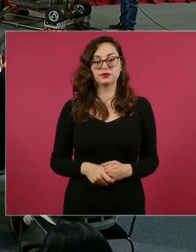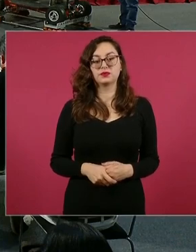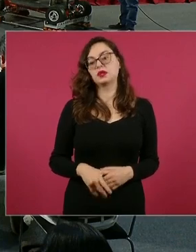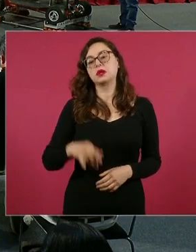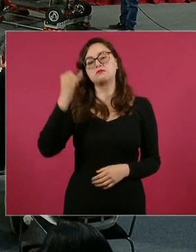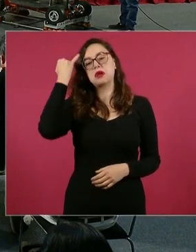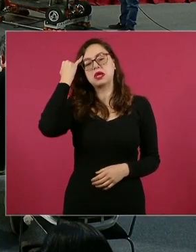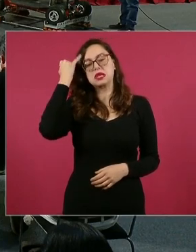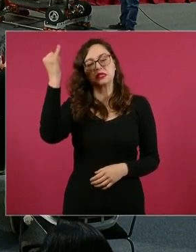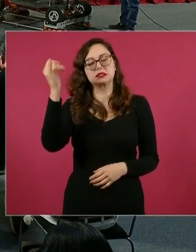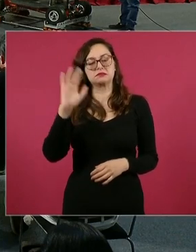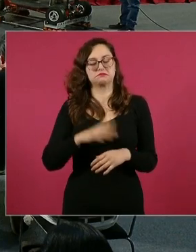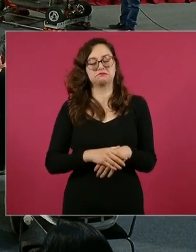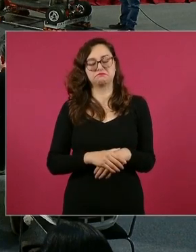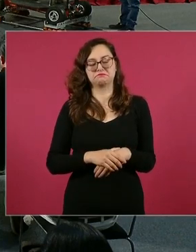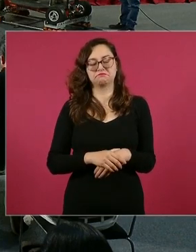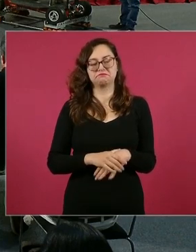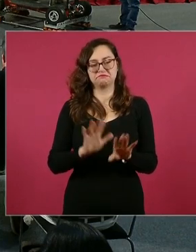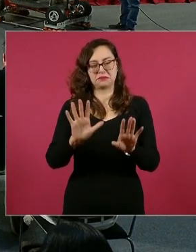de la